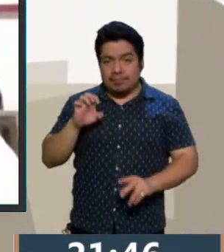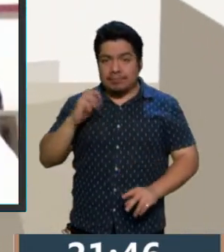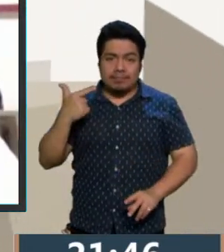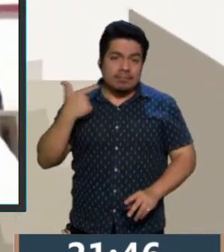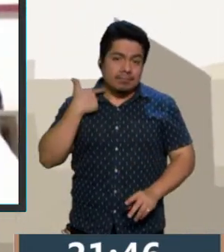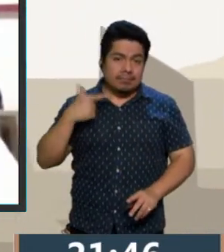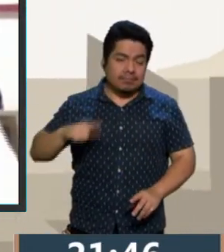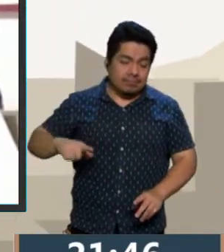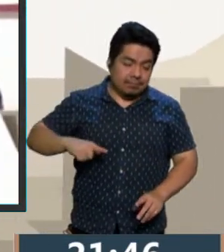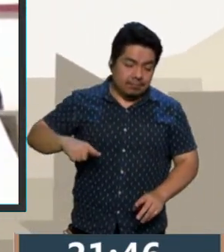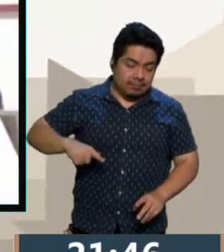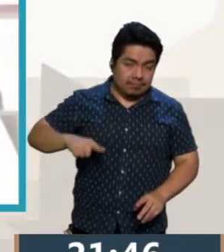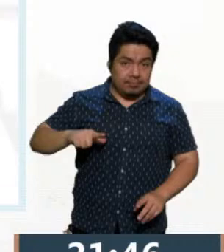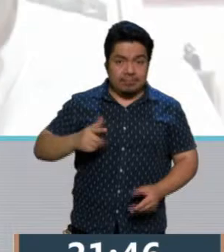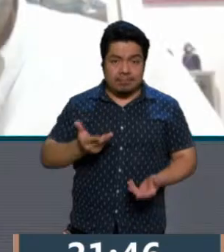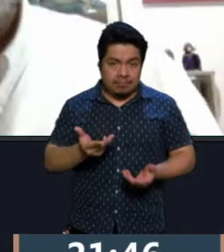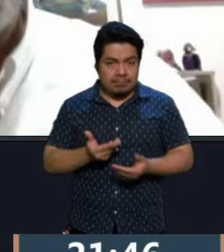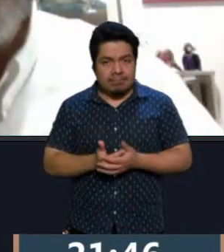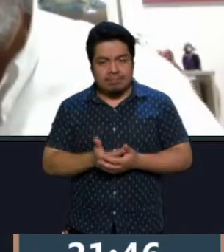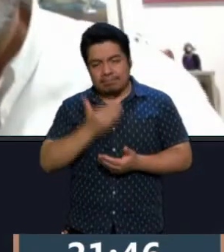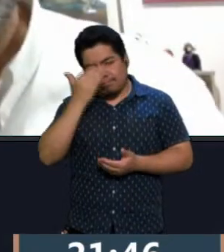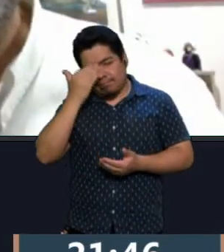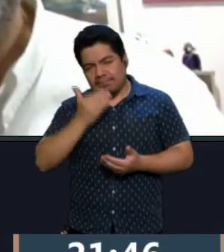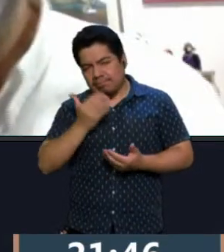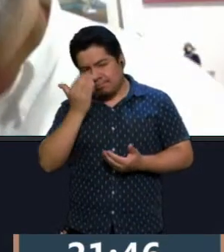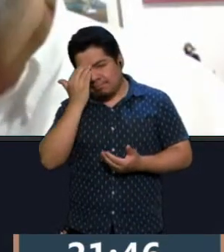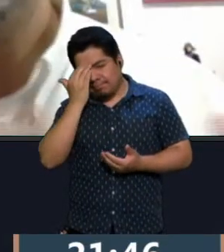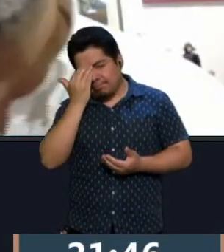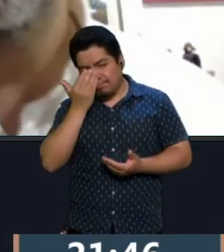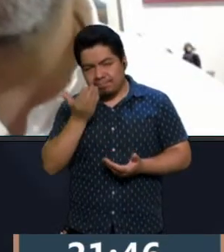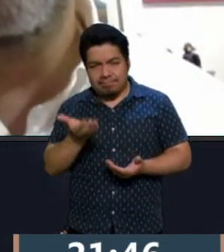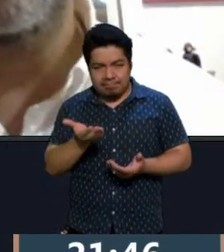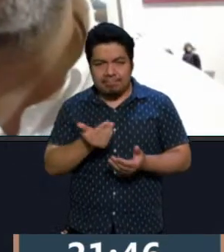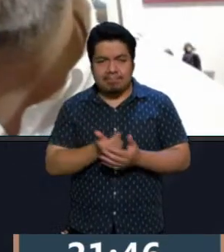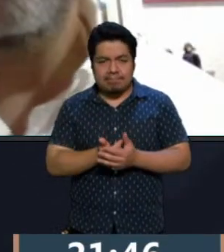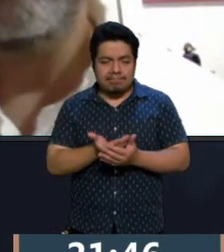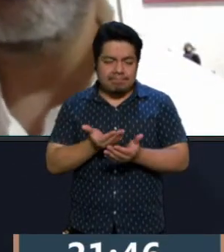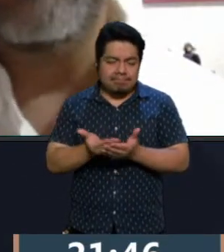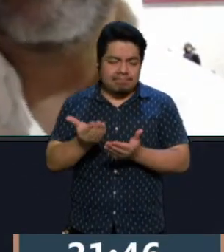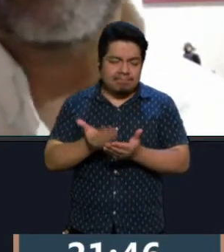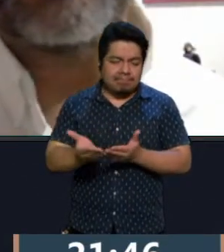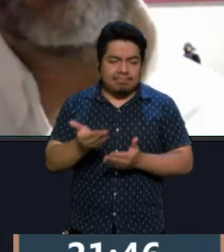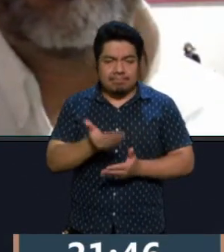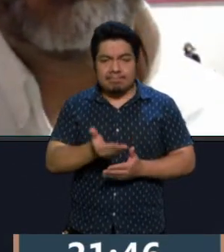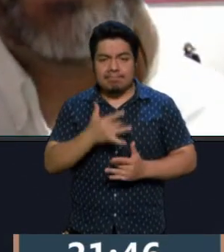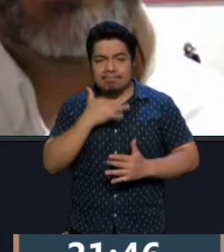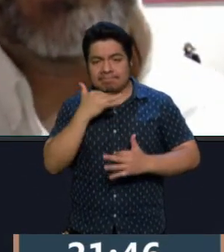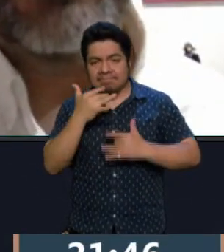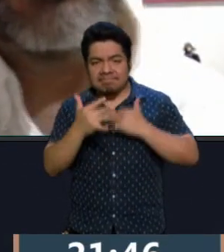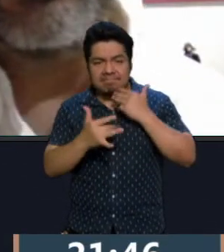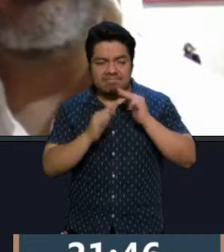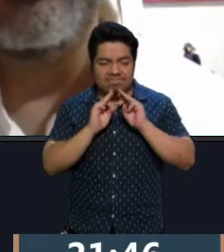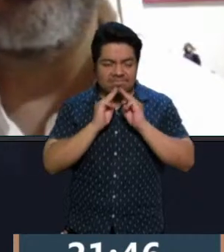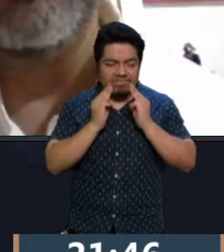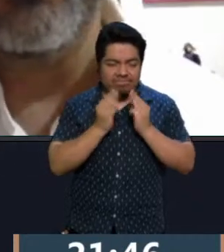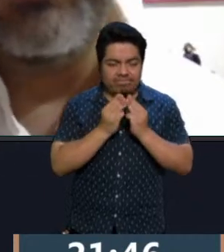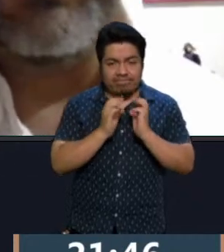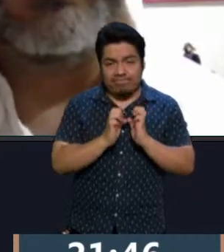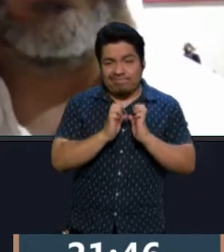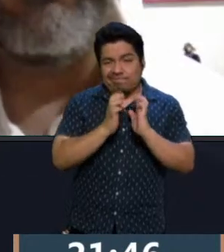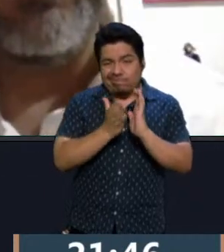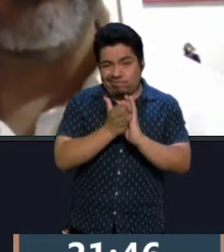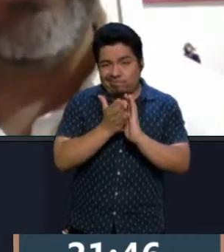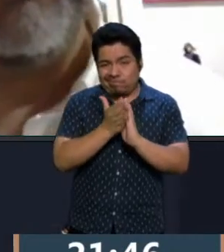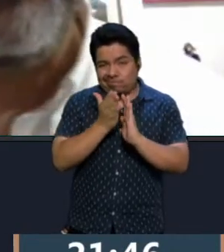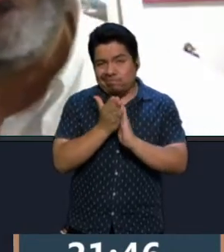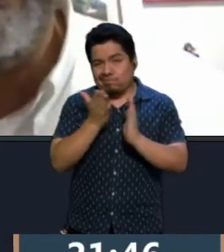tuvo como efectos lo que ya conocemos, es decir, como se comprueba aquí, la corrupción inmobiliaria no